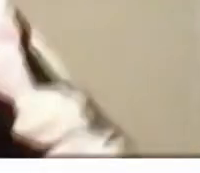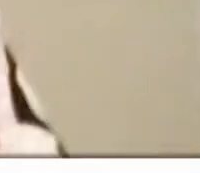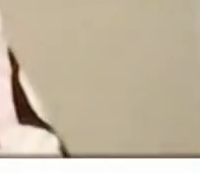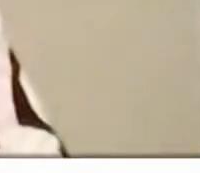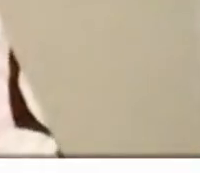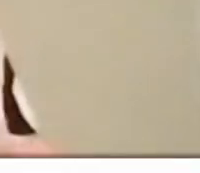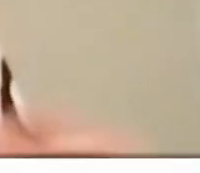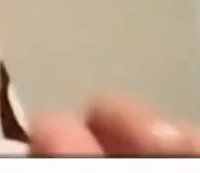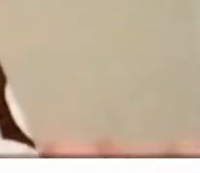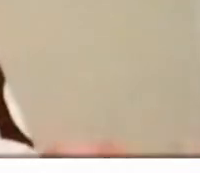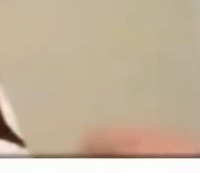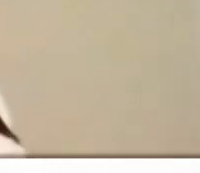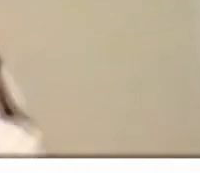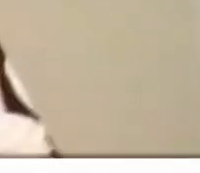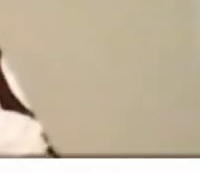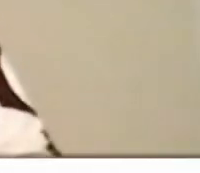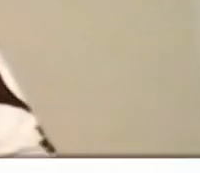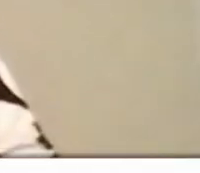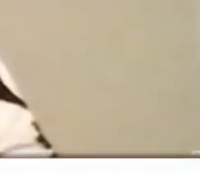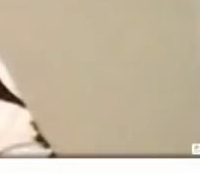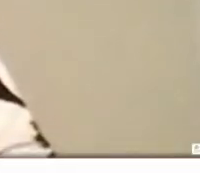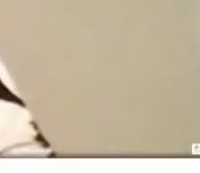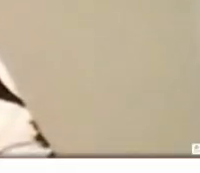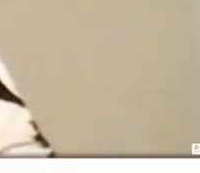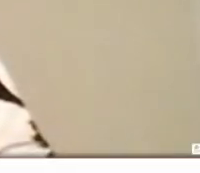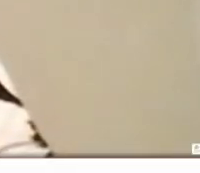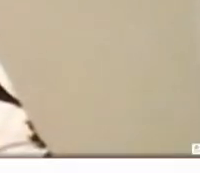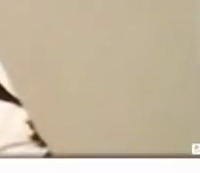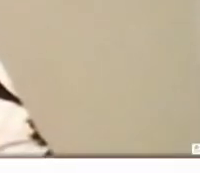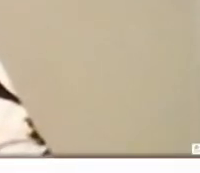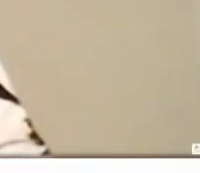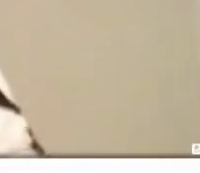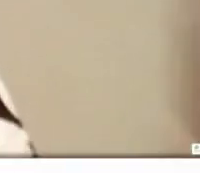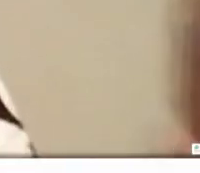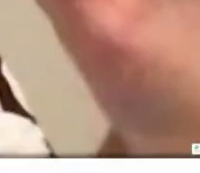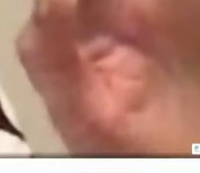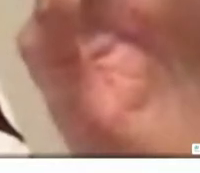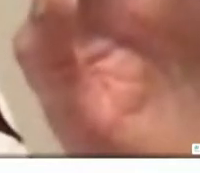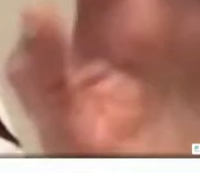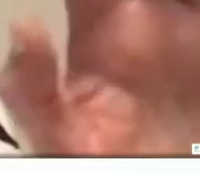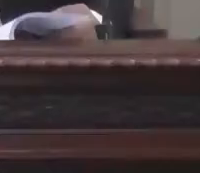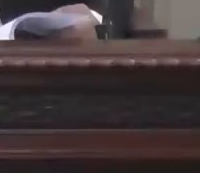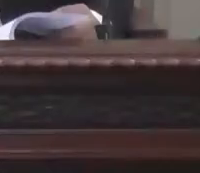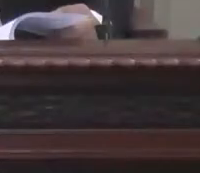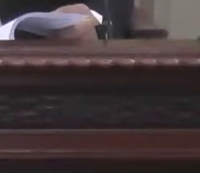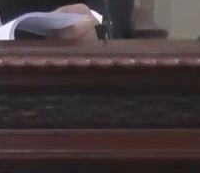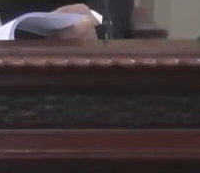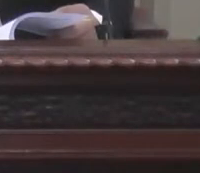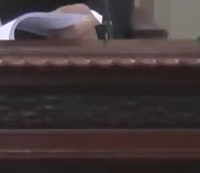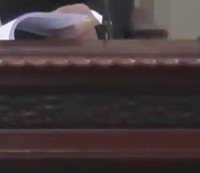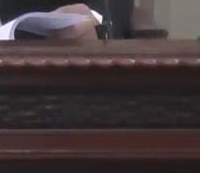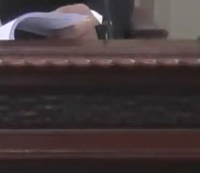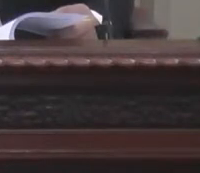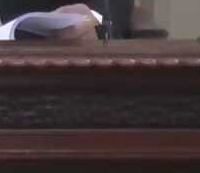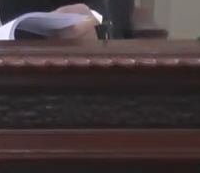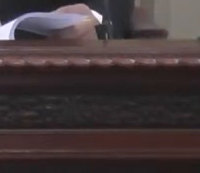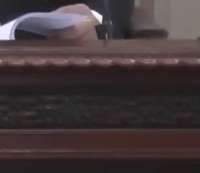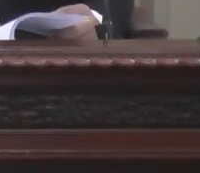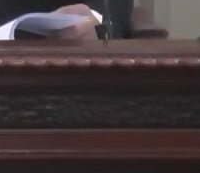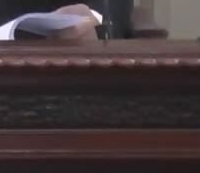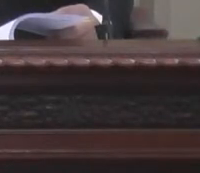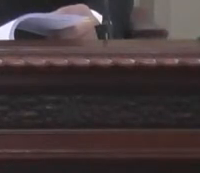Velavi. ¿Puedo terminar la votación y después darle la palabra? Quiero dar mi voto negativo a